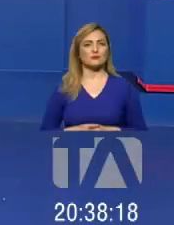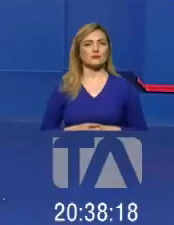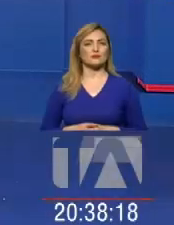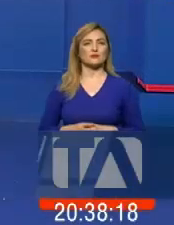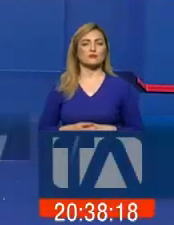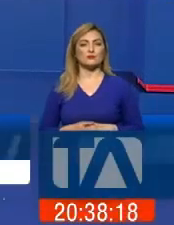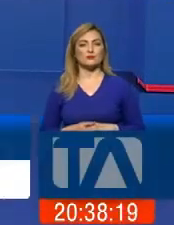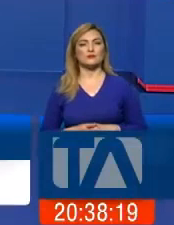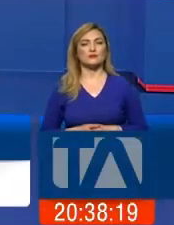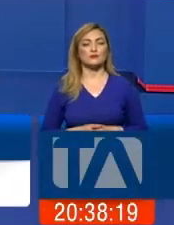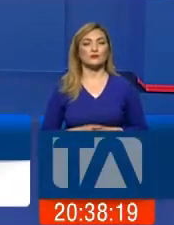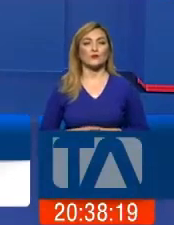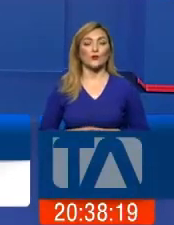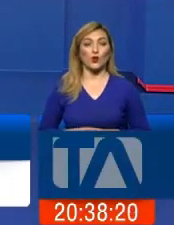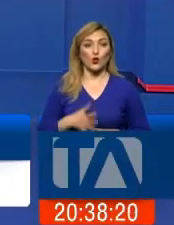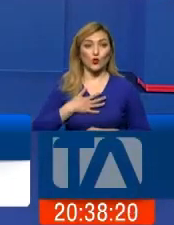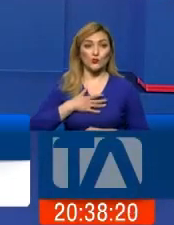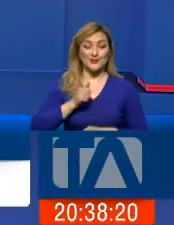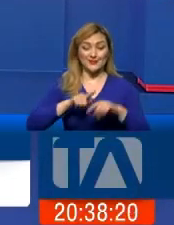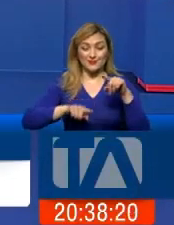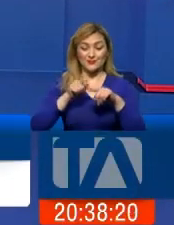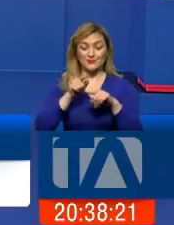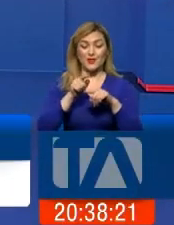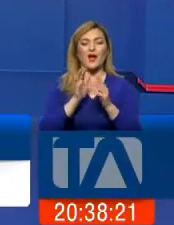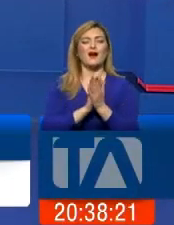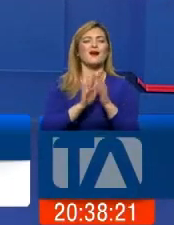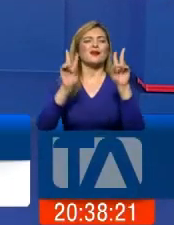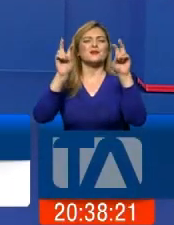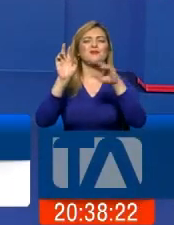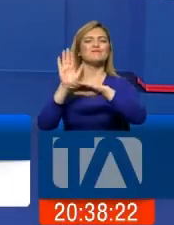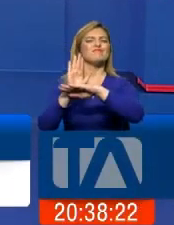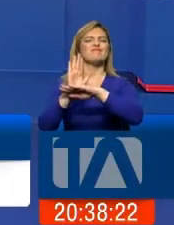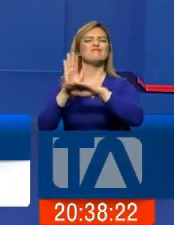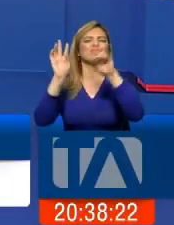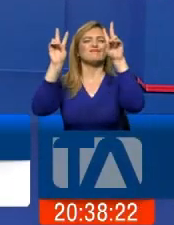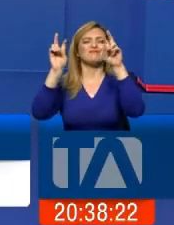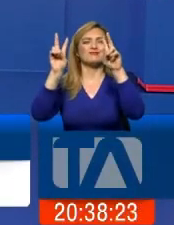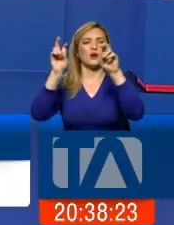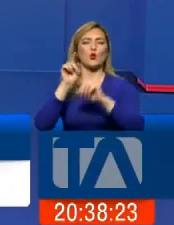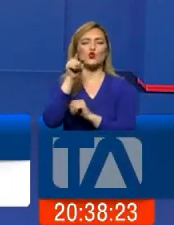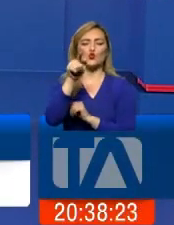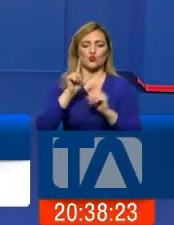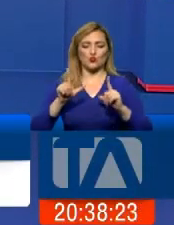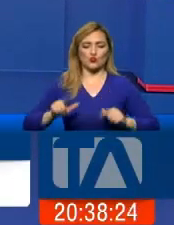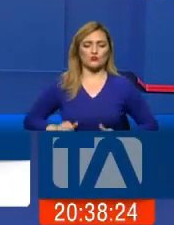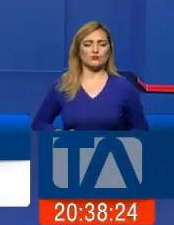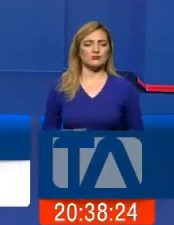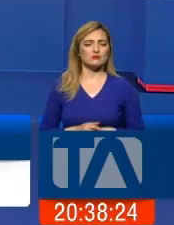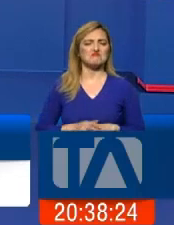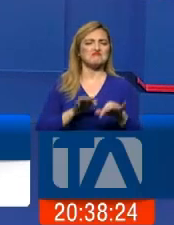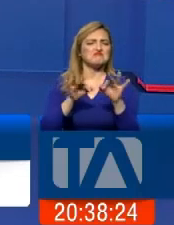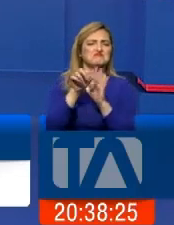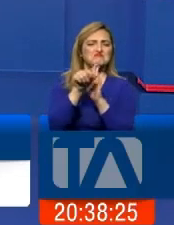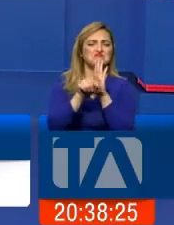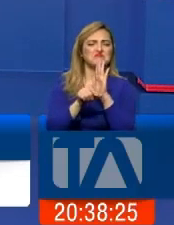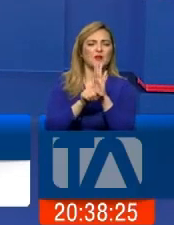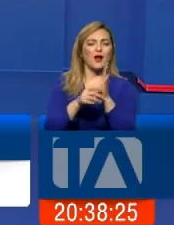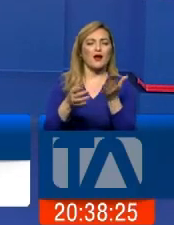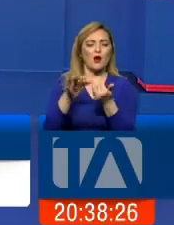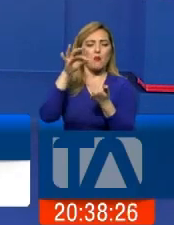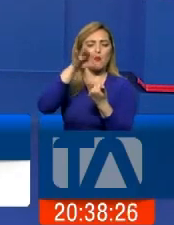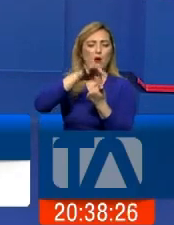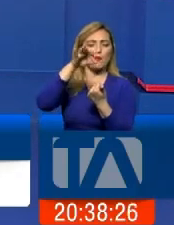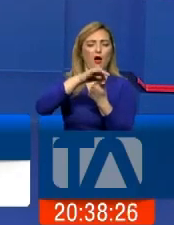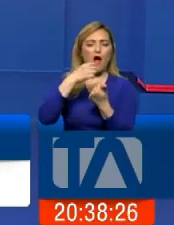Hola amigos, bienvenidos nuevamente a su programa Por Tu Salud. Pues hoy vamos a continuar con estas famosas pruebas rápidas y su utilidad dentro de la